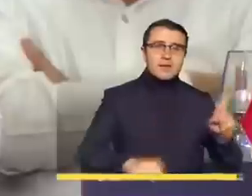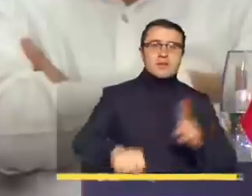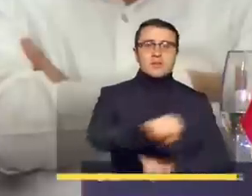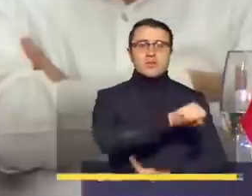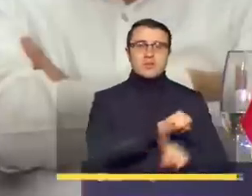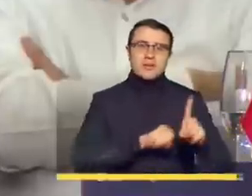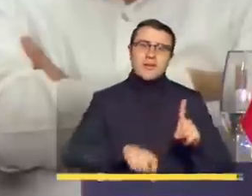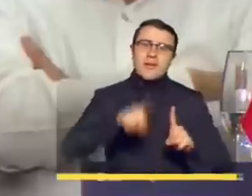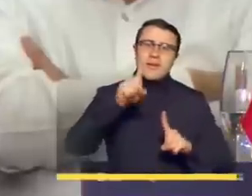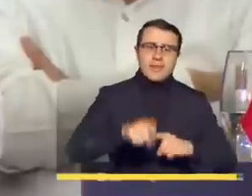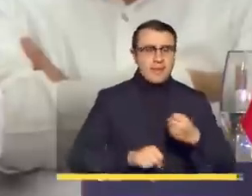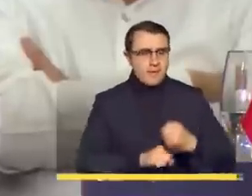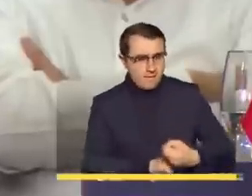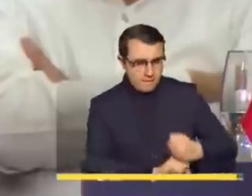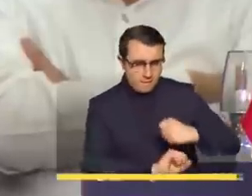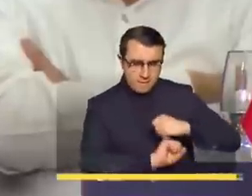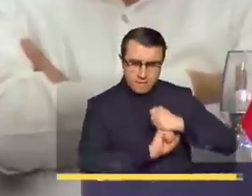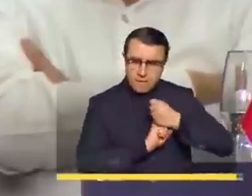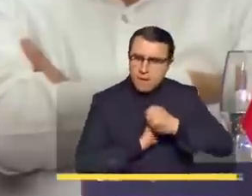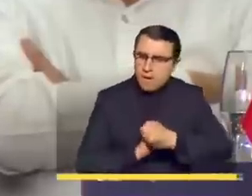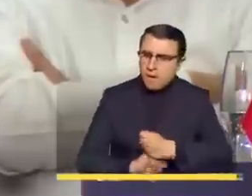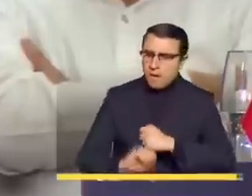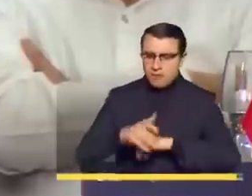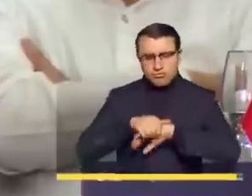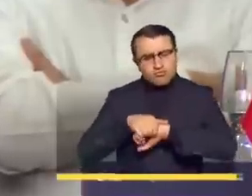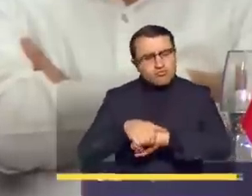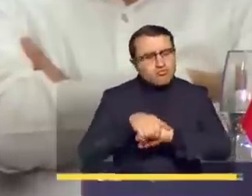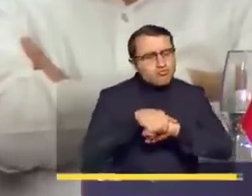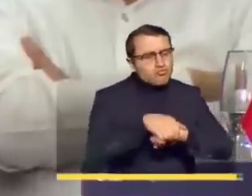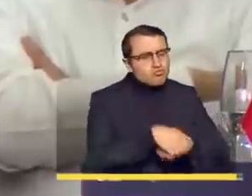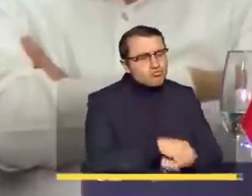ser solidaria, calurosa,